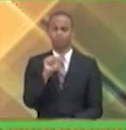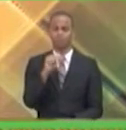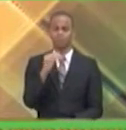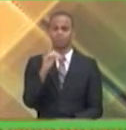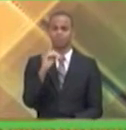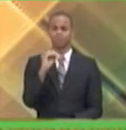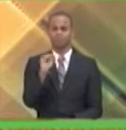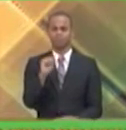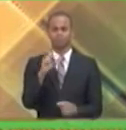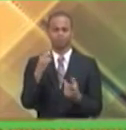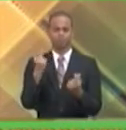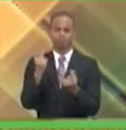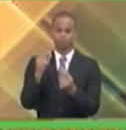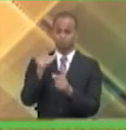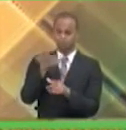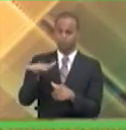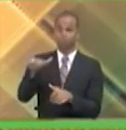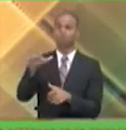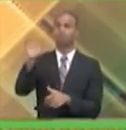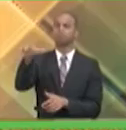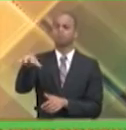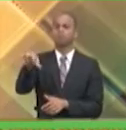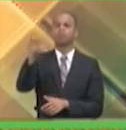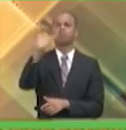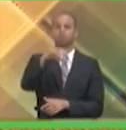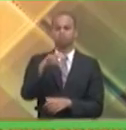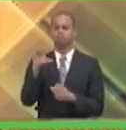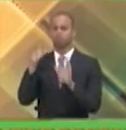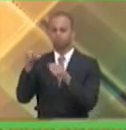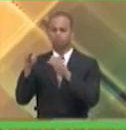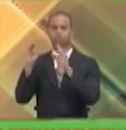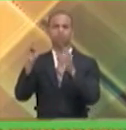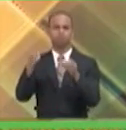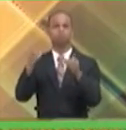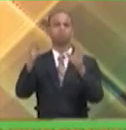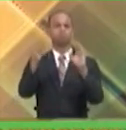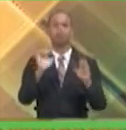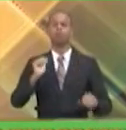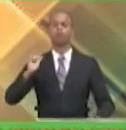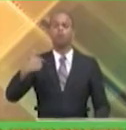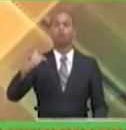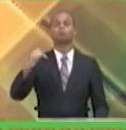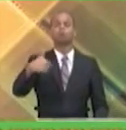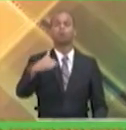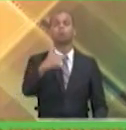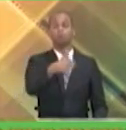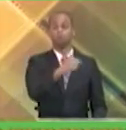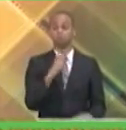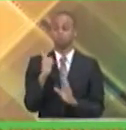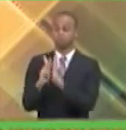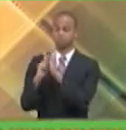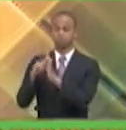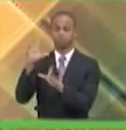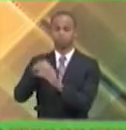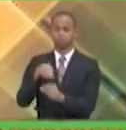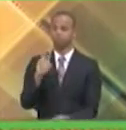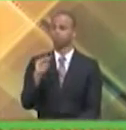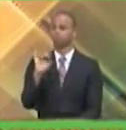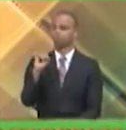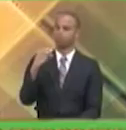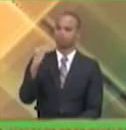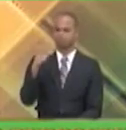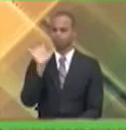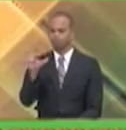Toda la, porque será por museo ustedes van a ir trabajando entonces, ¿verdad? Sí, sí, claro, tenemos un documental sobre el del museo tal.